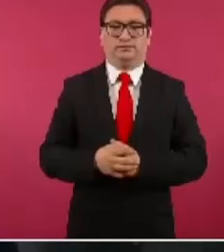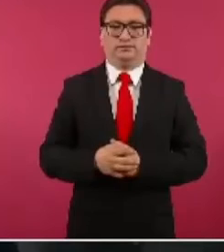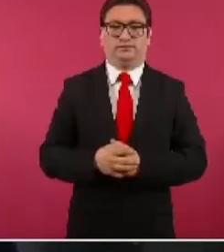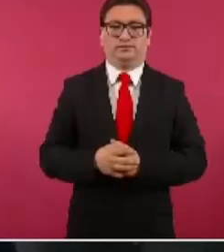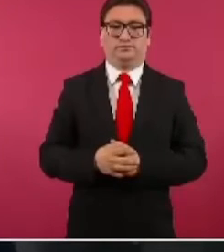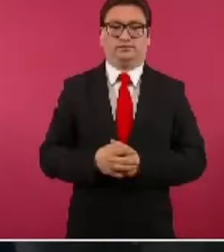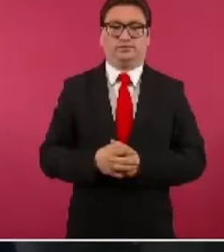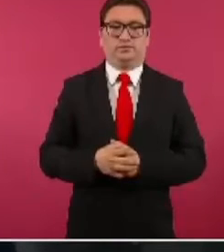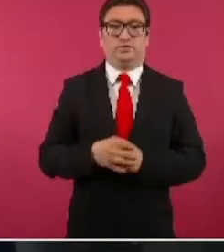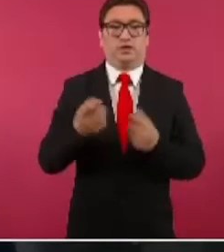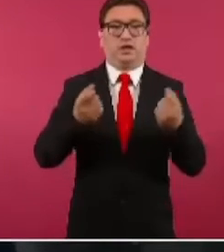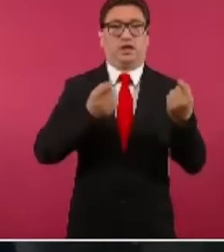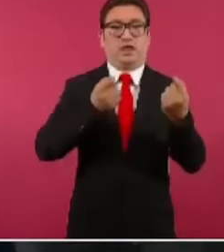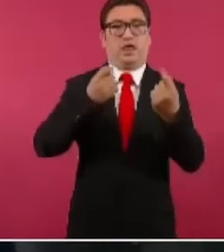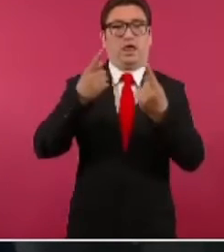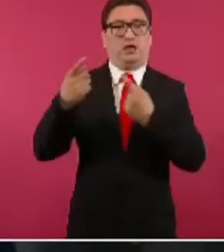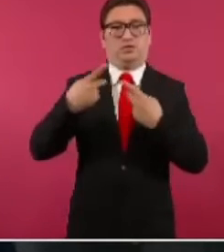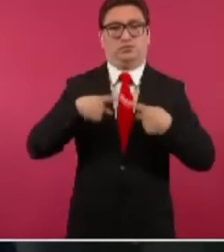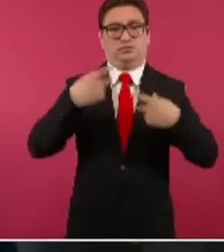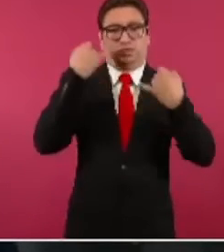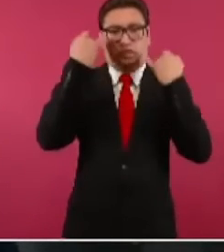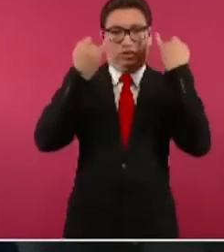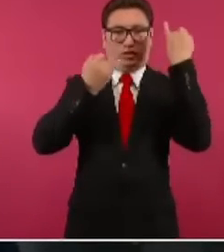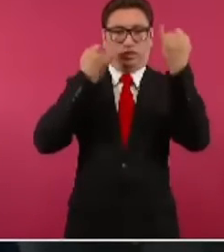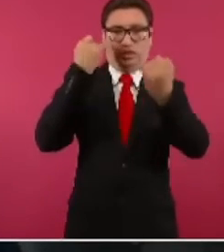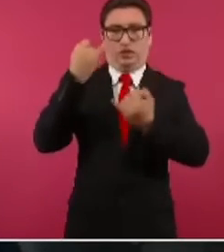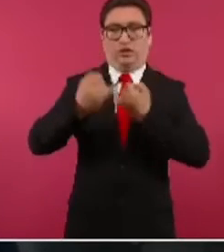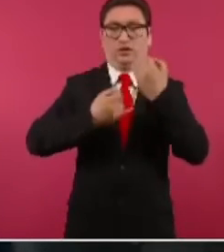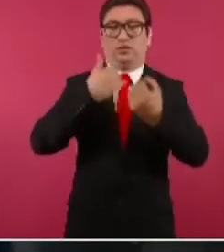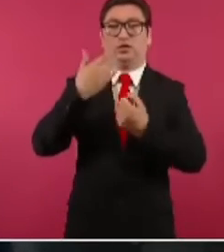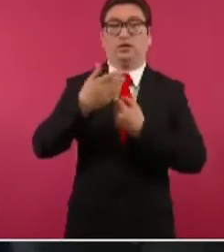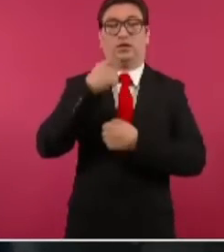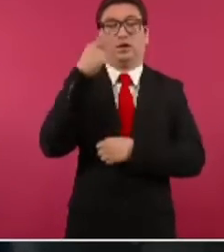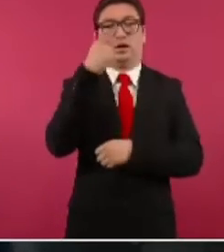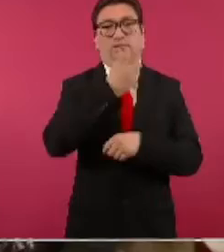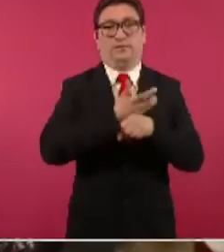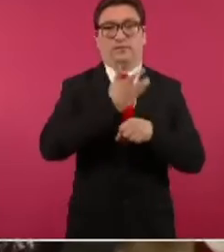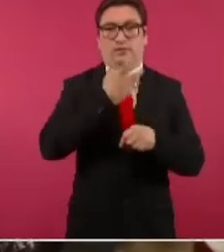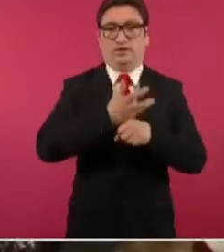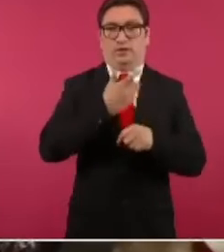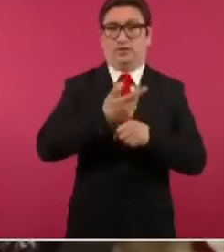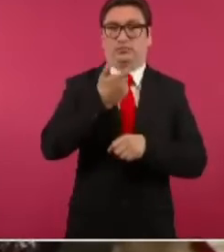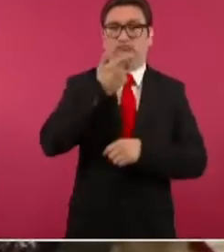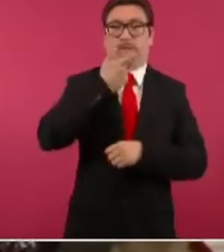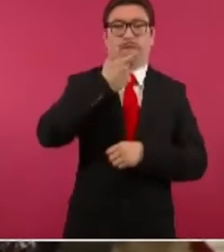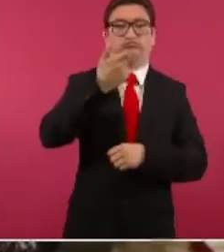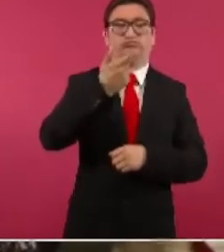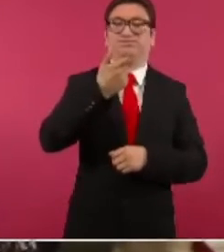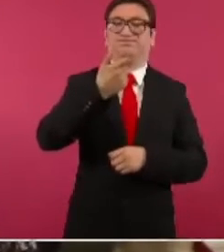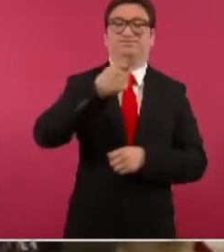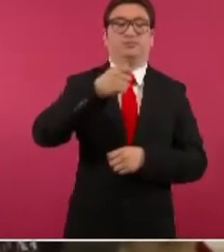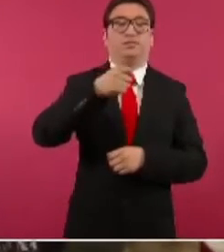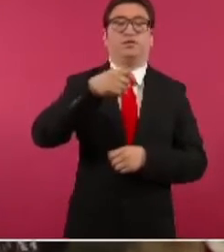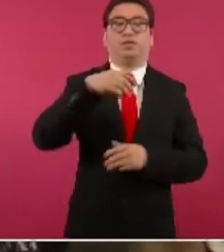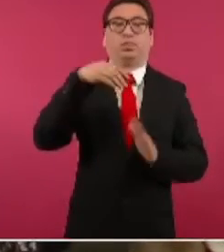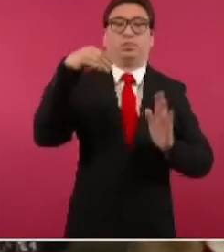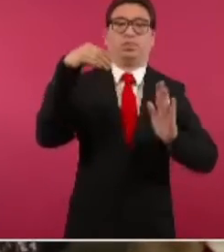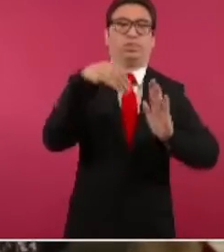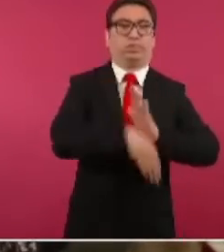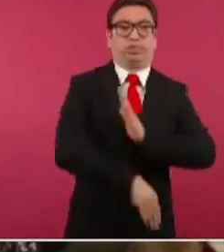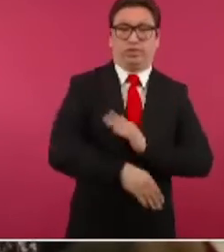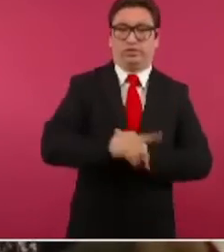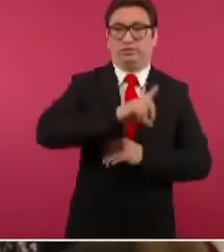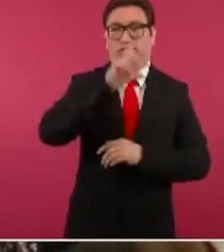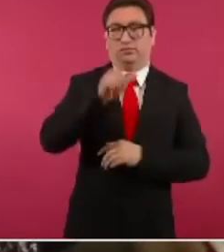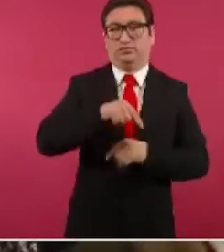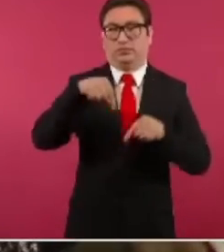Hay unos que ya especulan que va a haber recesión en los Estados Unidos y que nos afectará muchísimo. Y